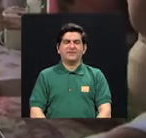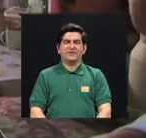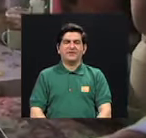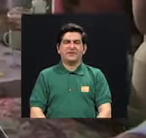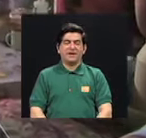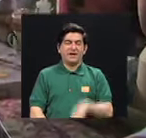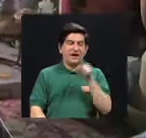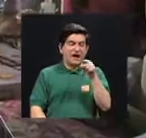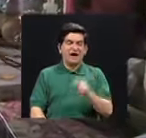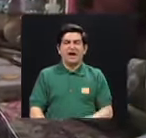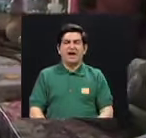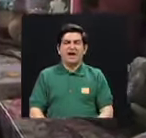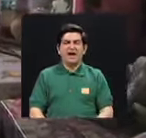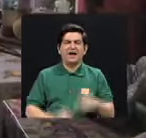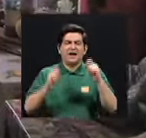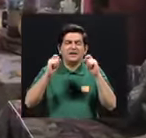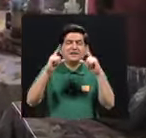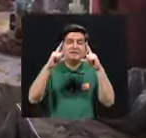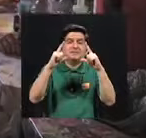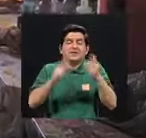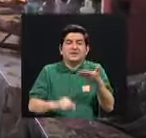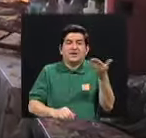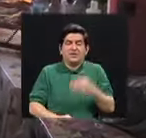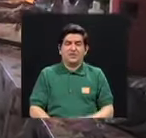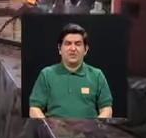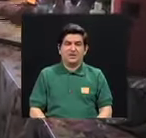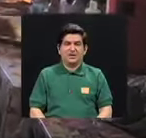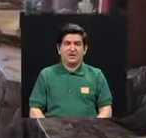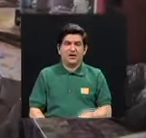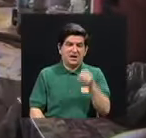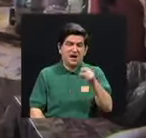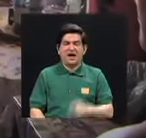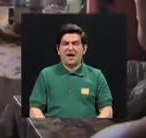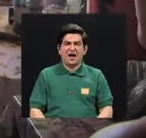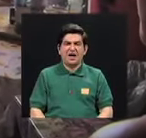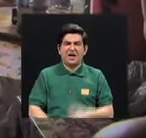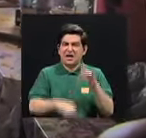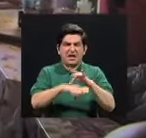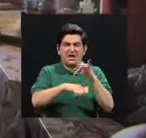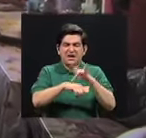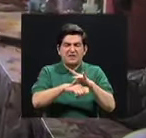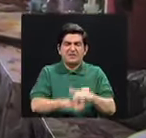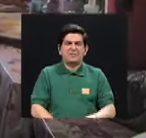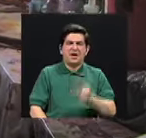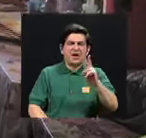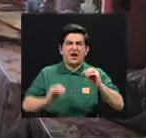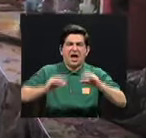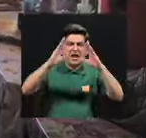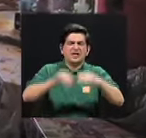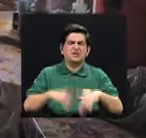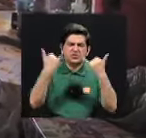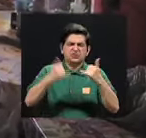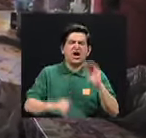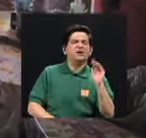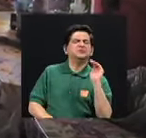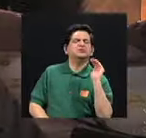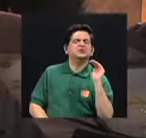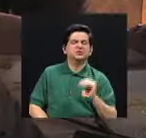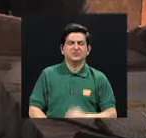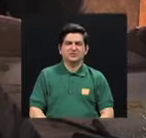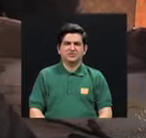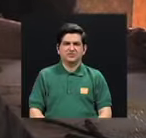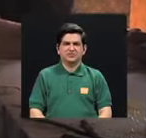El despertador era eso, nada de fulano, no. Nada más. ¡Rágata! Pues puta, a las 2 de la mañana,